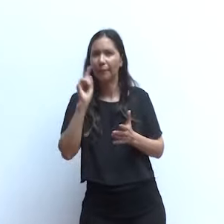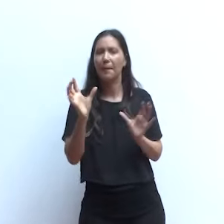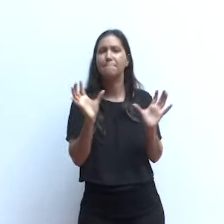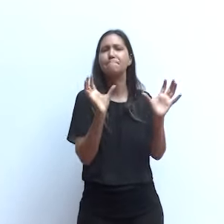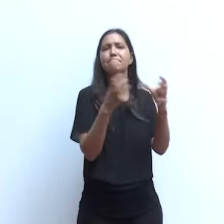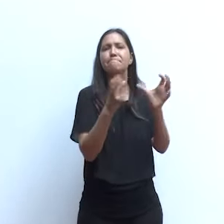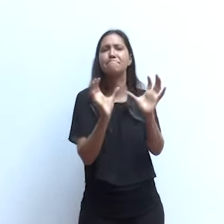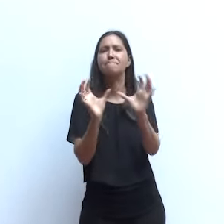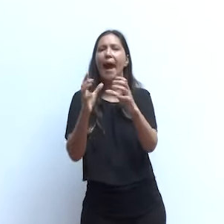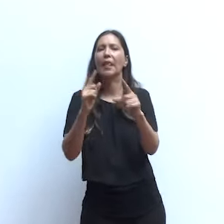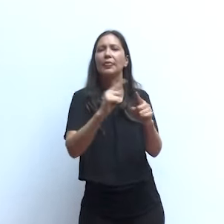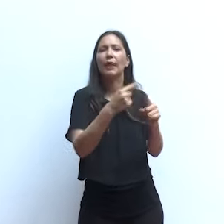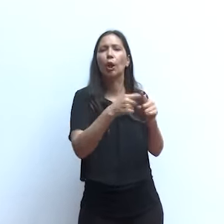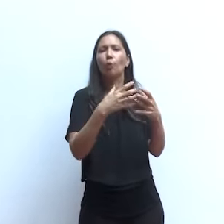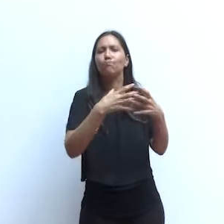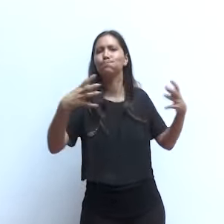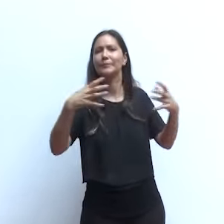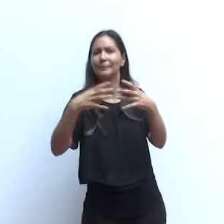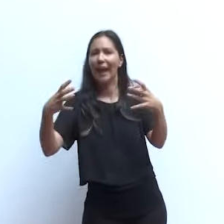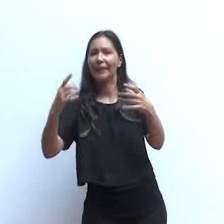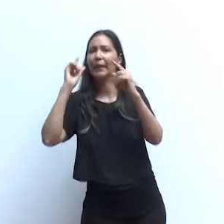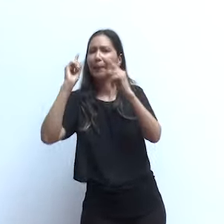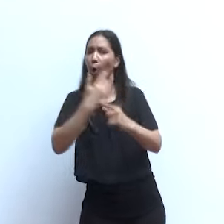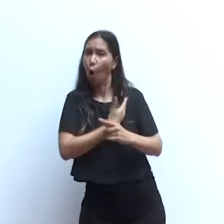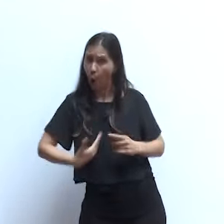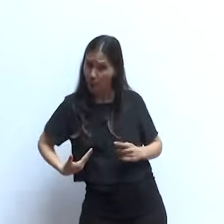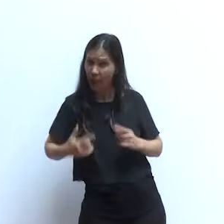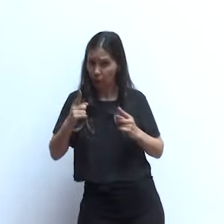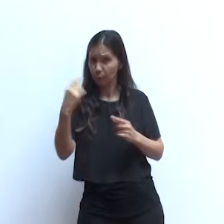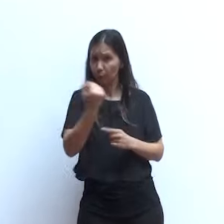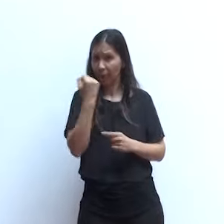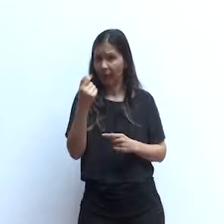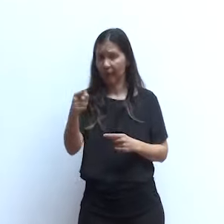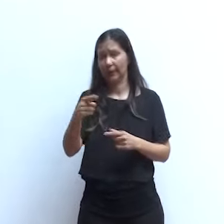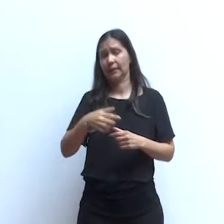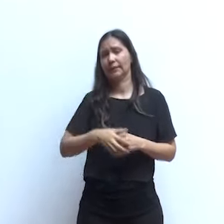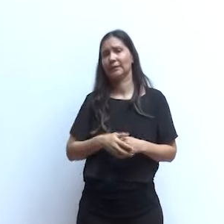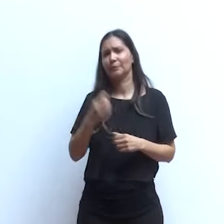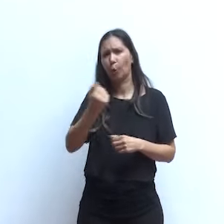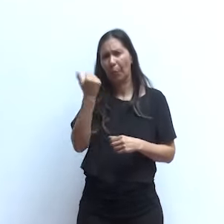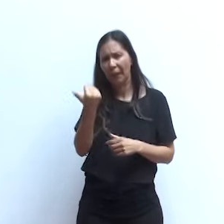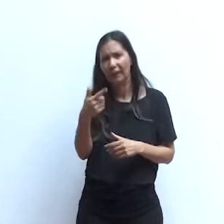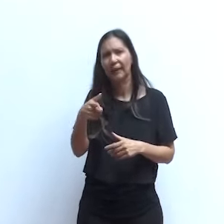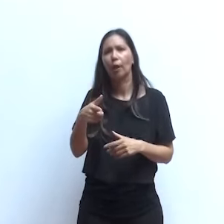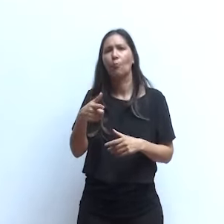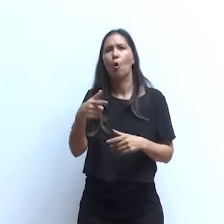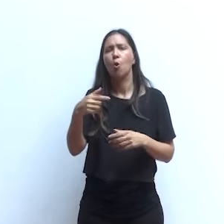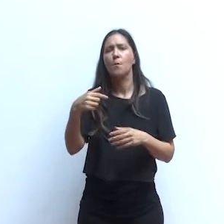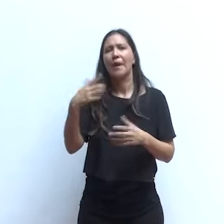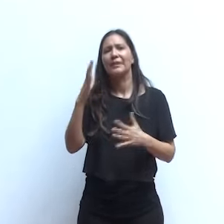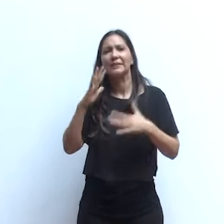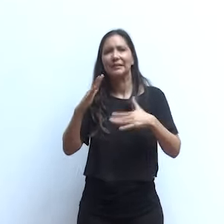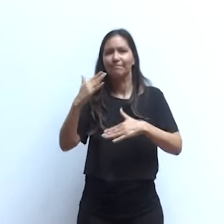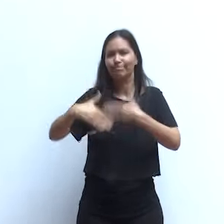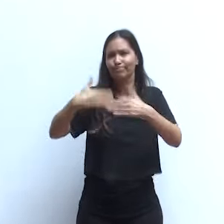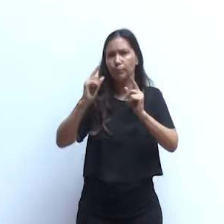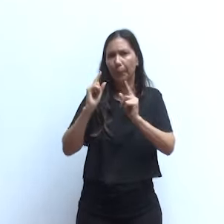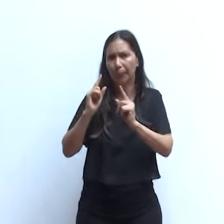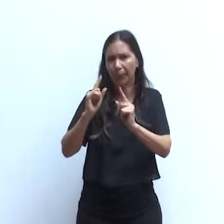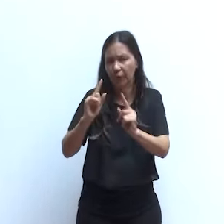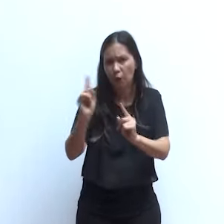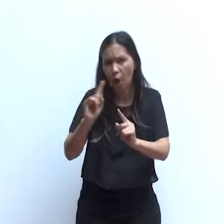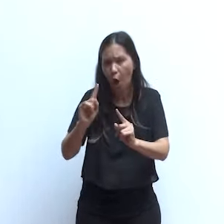gobiernos No al contrario me parece que este tipo de periodización invita a postular discontinuidades o asumir muy rápidamente que que